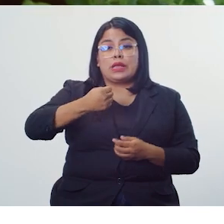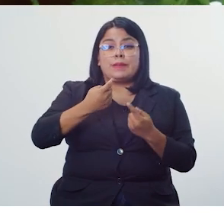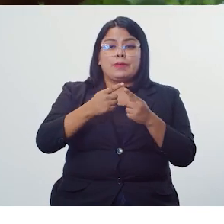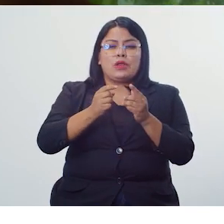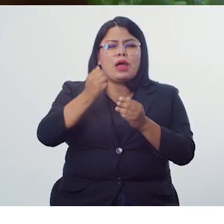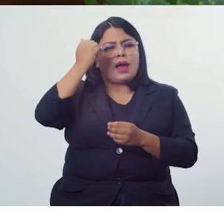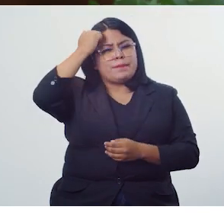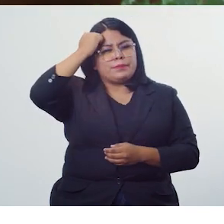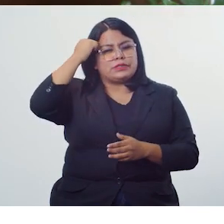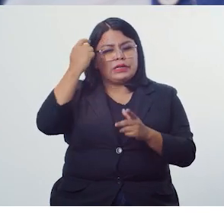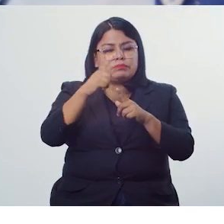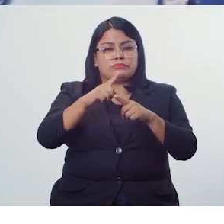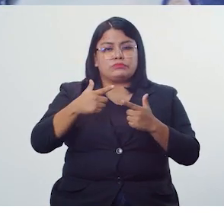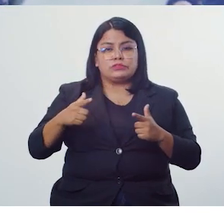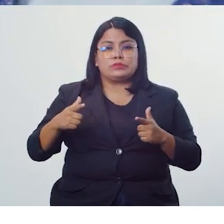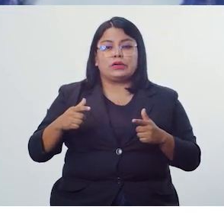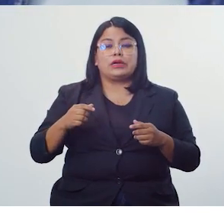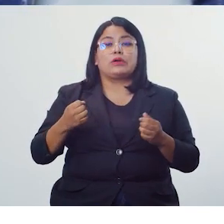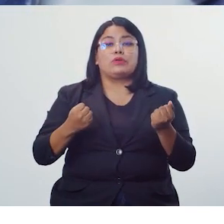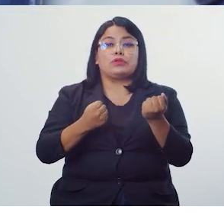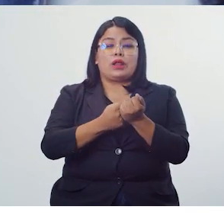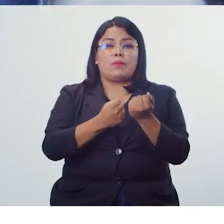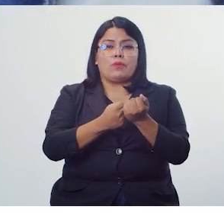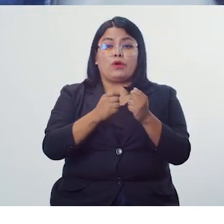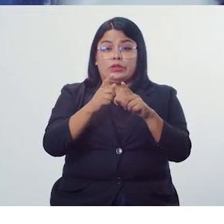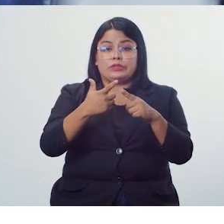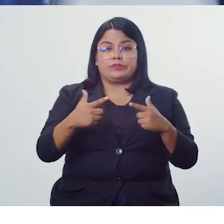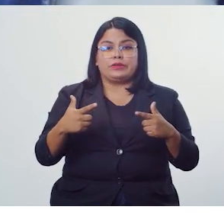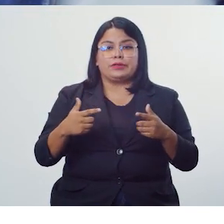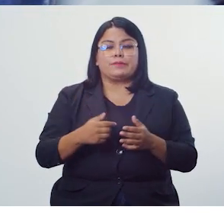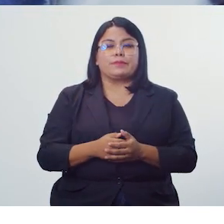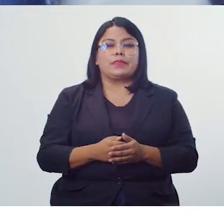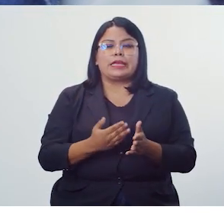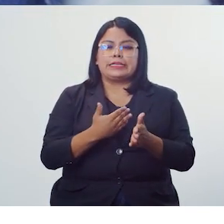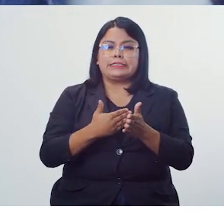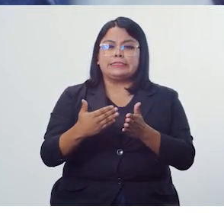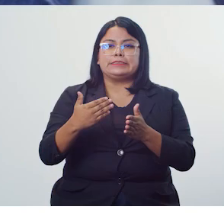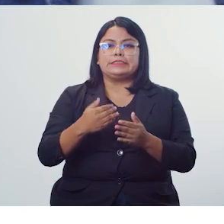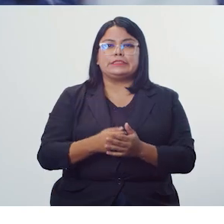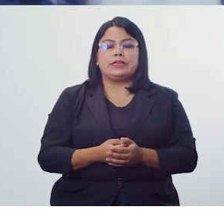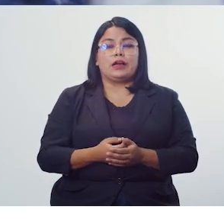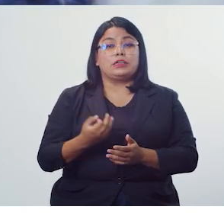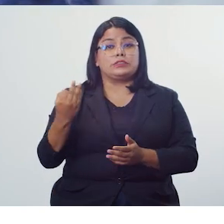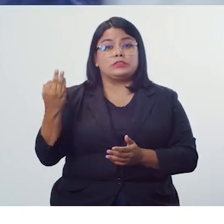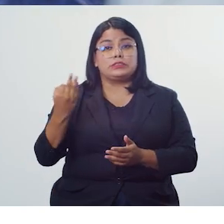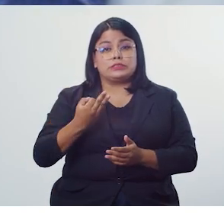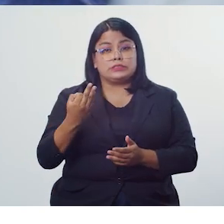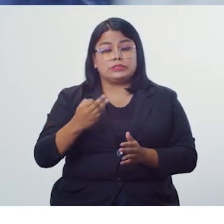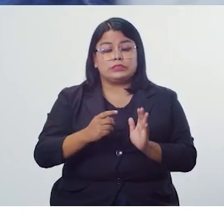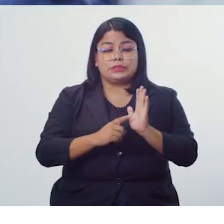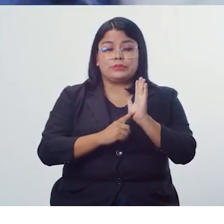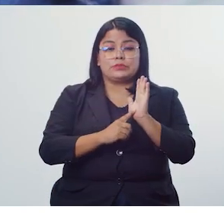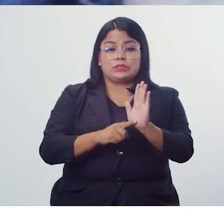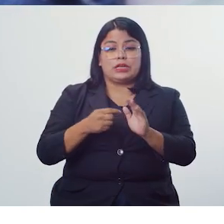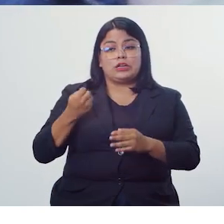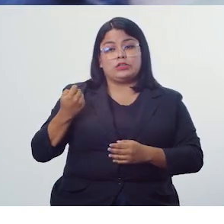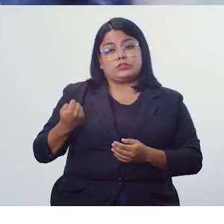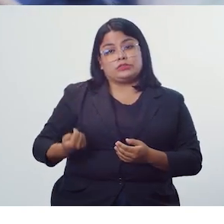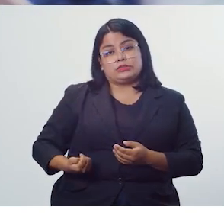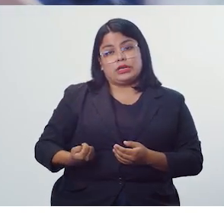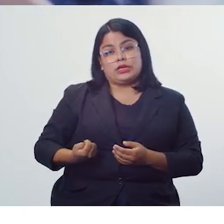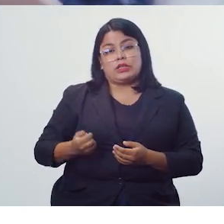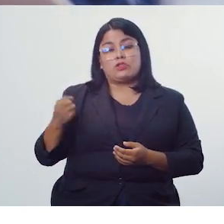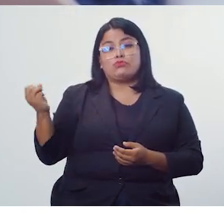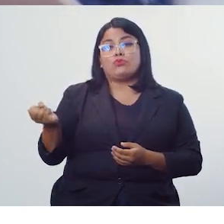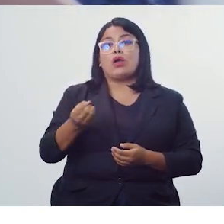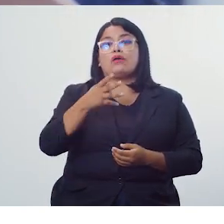aprendemos lenguaje sobre lenguaje y a través del lenguaje. En la etapa inicial, se debe exponer a las y los estudiantes